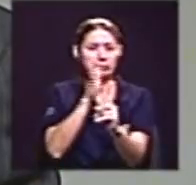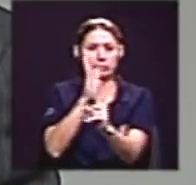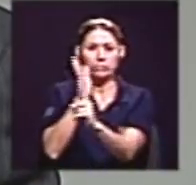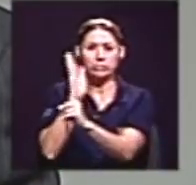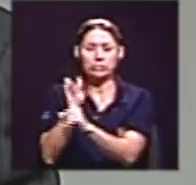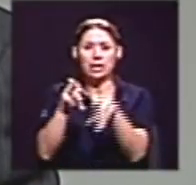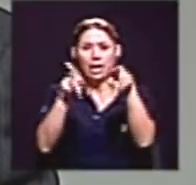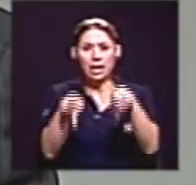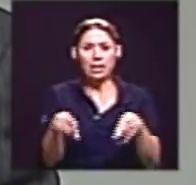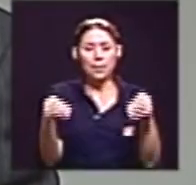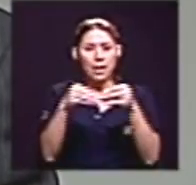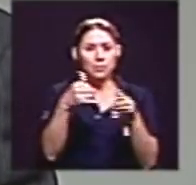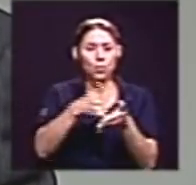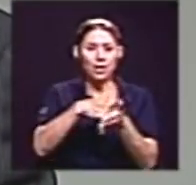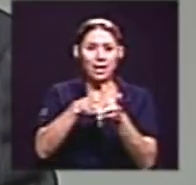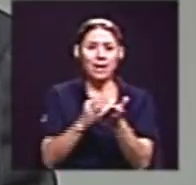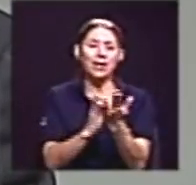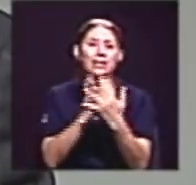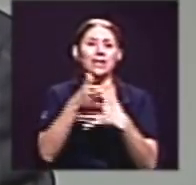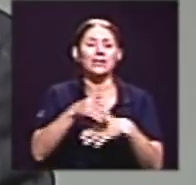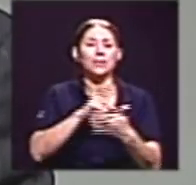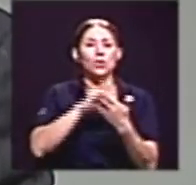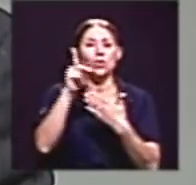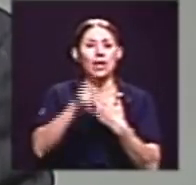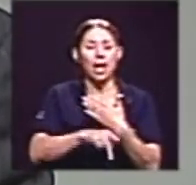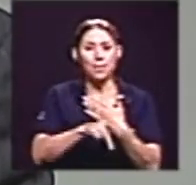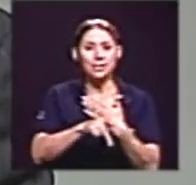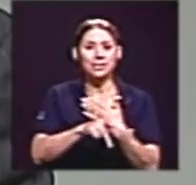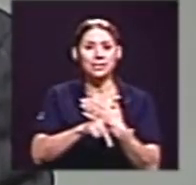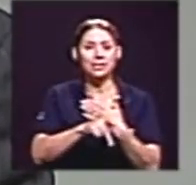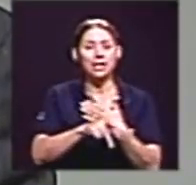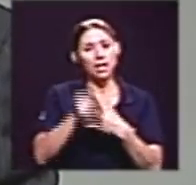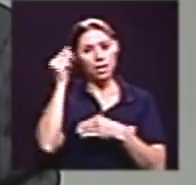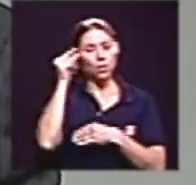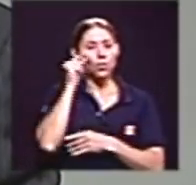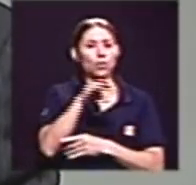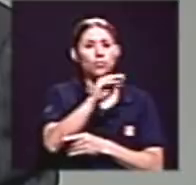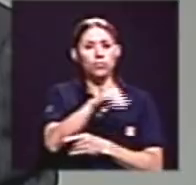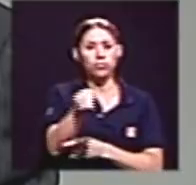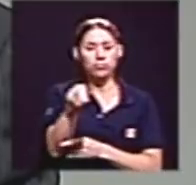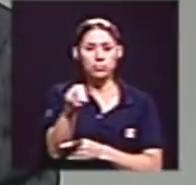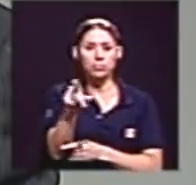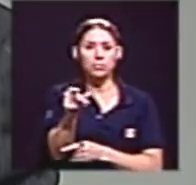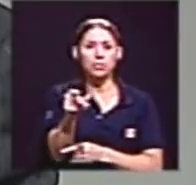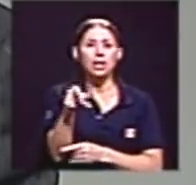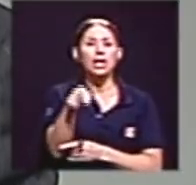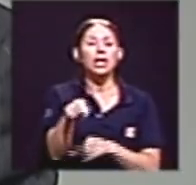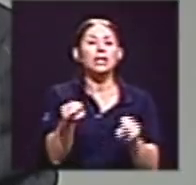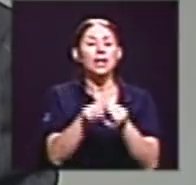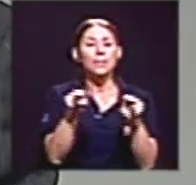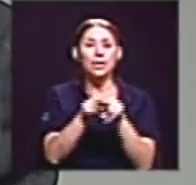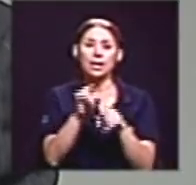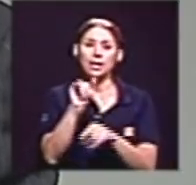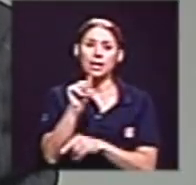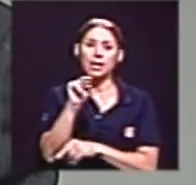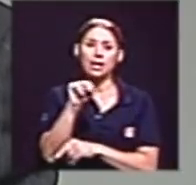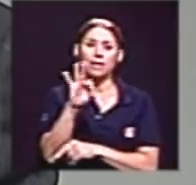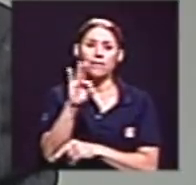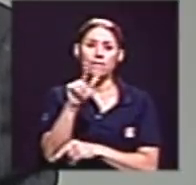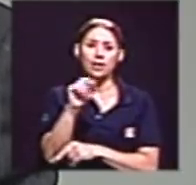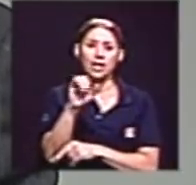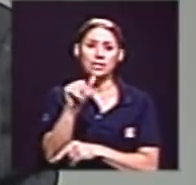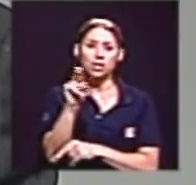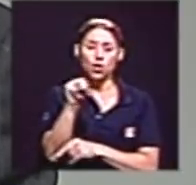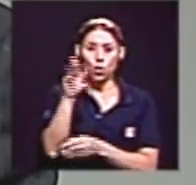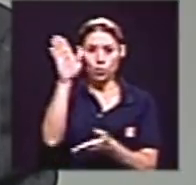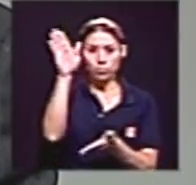más vulnerable a través de programas de transferencias directas por parte del Estado, y porque la baja en la inflación permitió que la